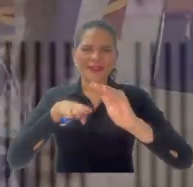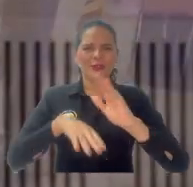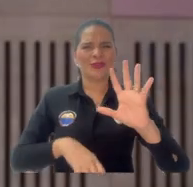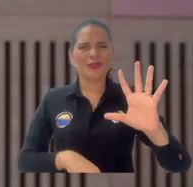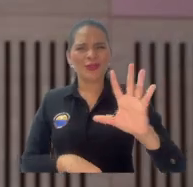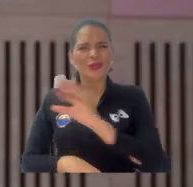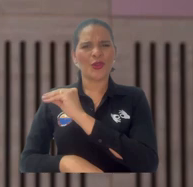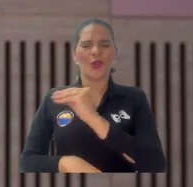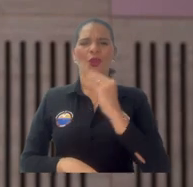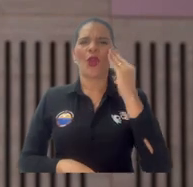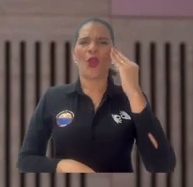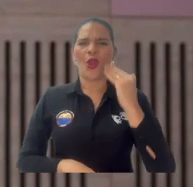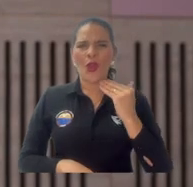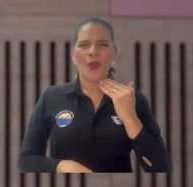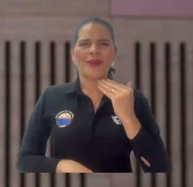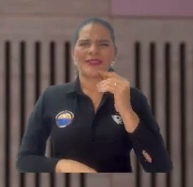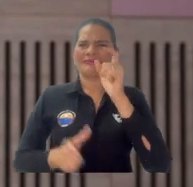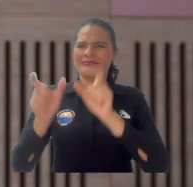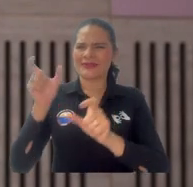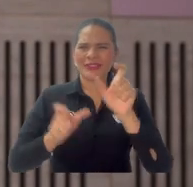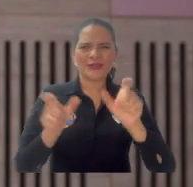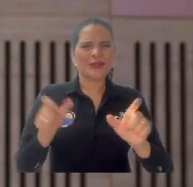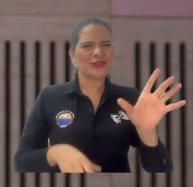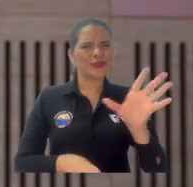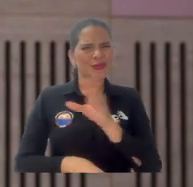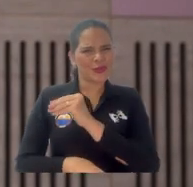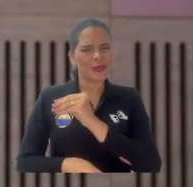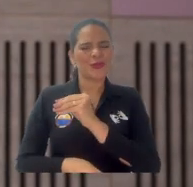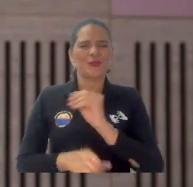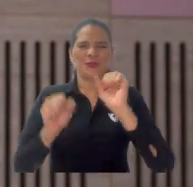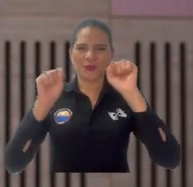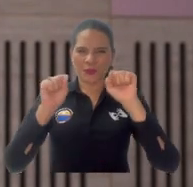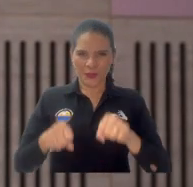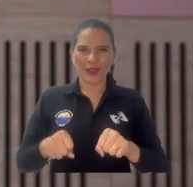Invito a los jóvenes, a todas las personas